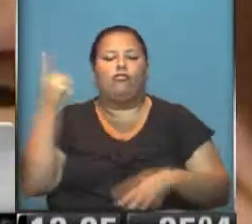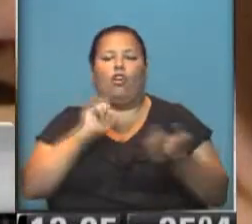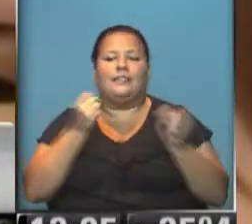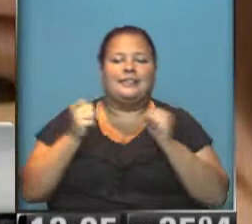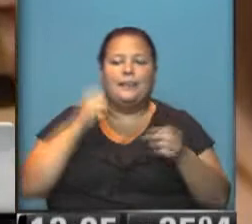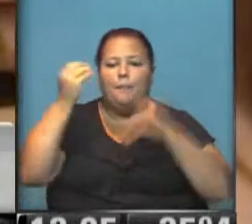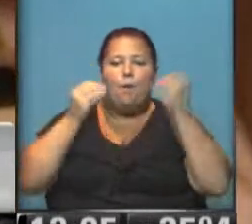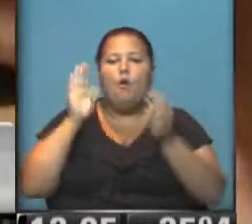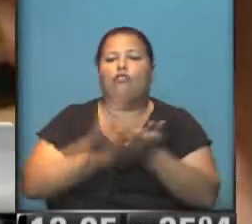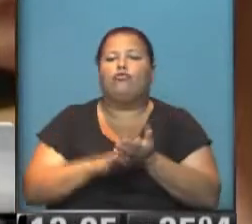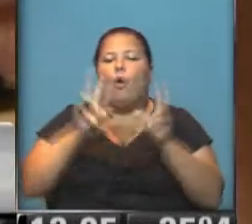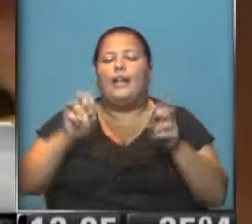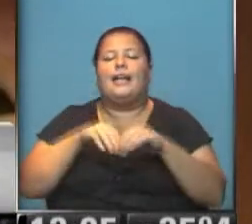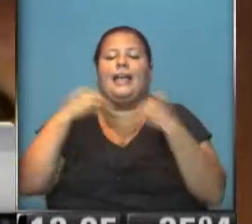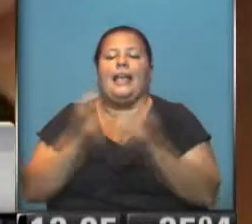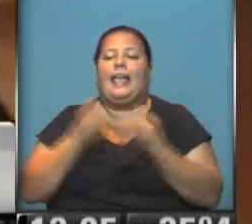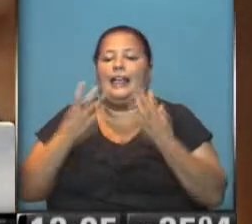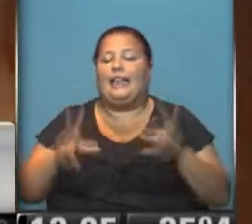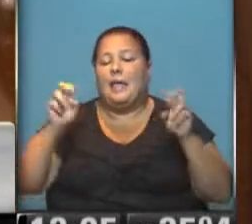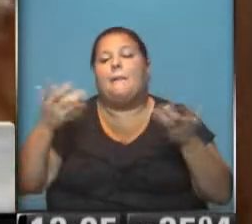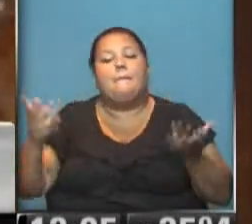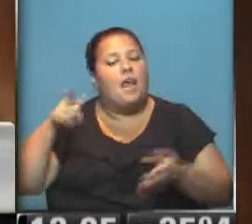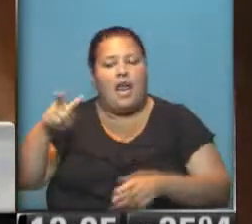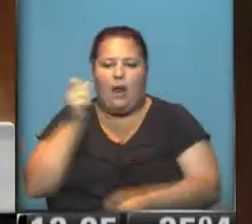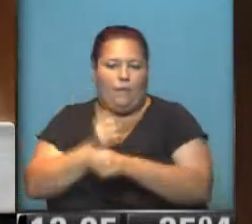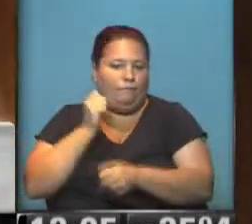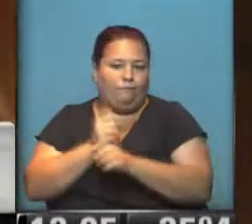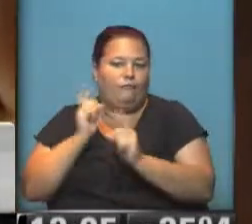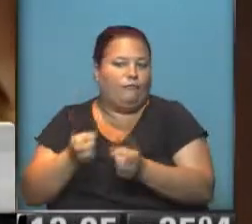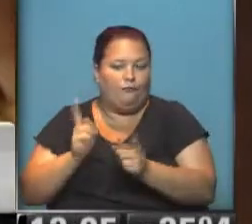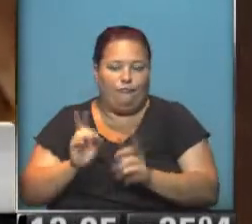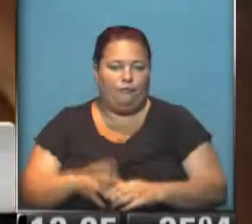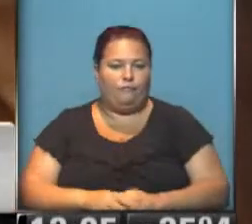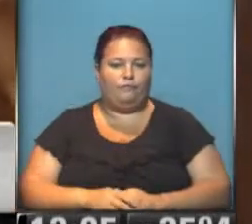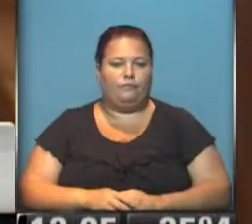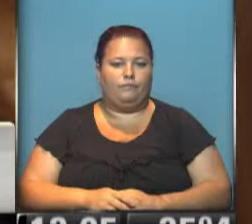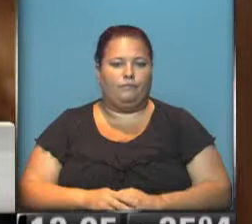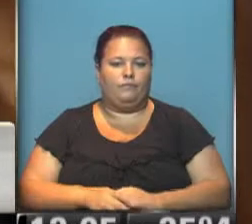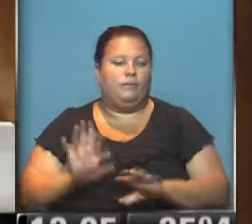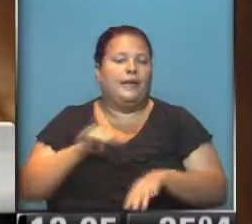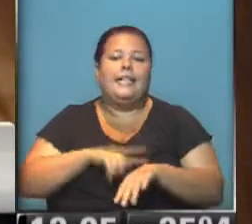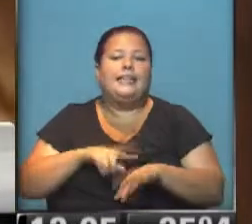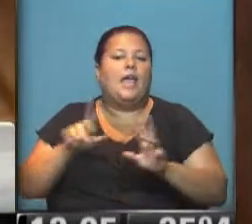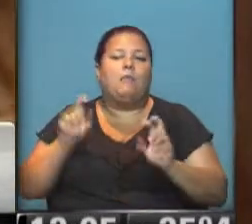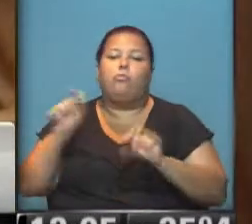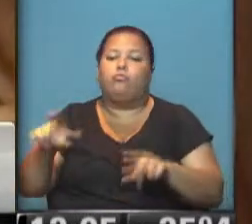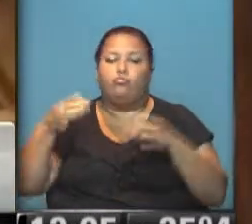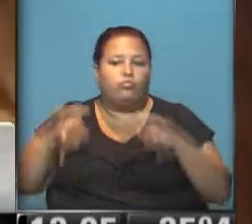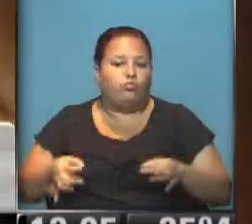que hay sobre los resultados de la causa, pero que ella va a trabajar con el tiempo necesario